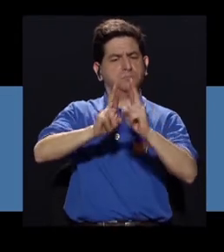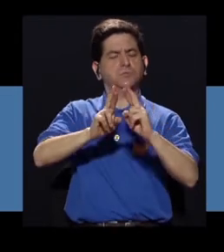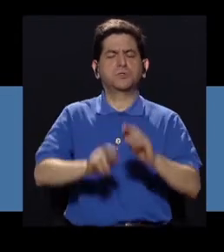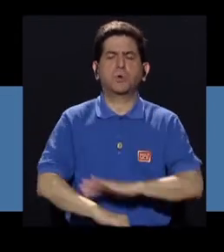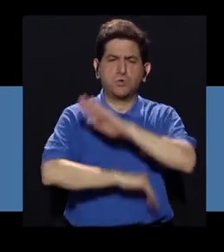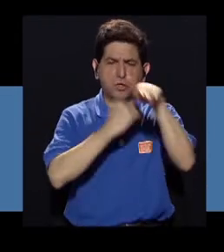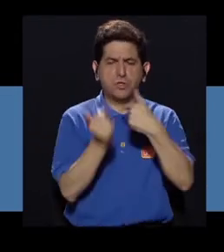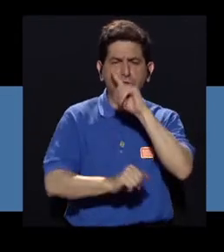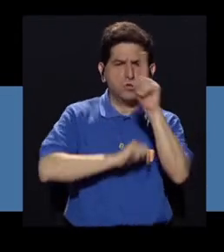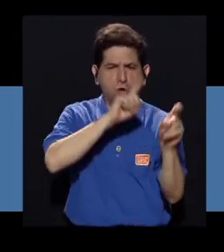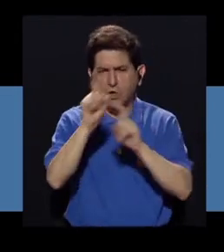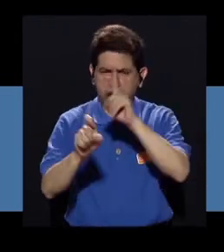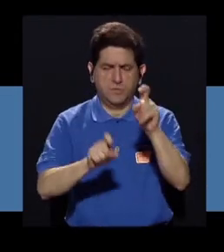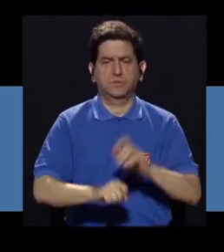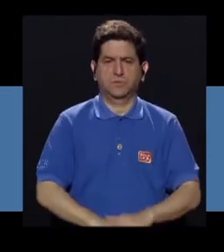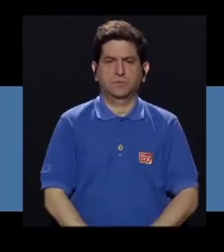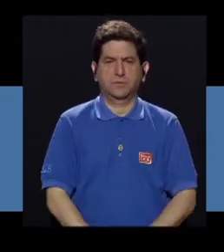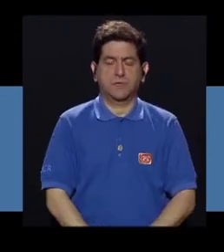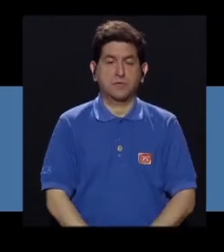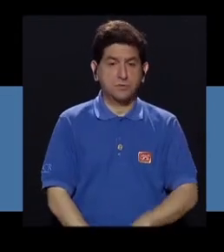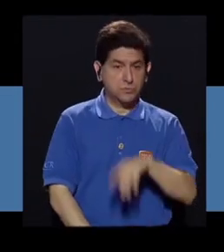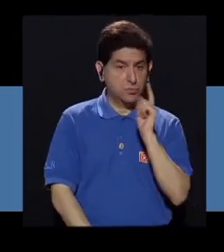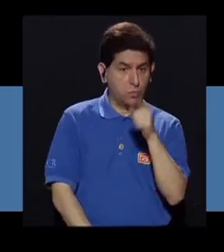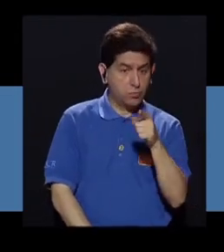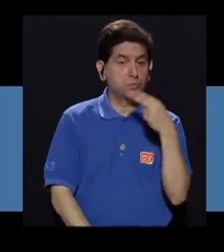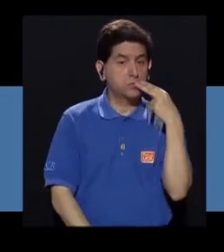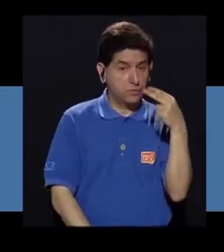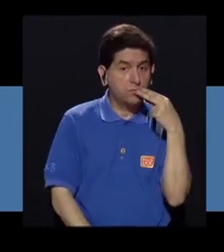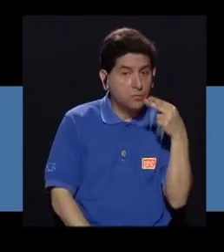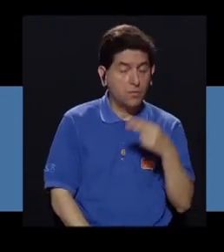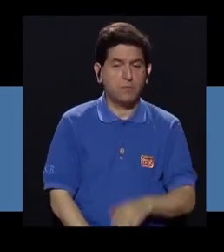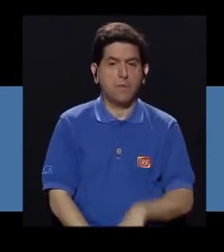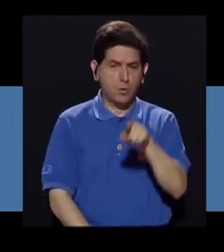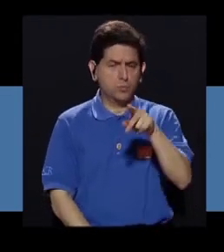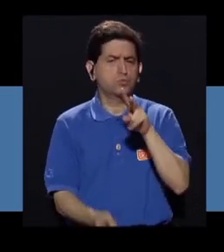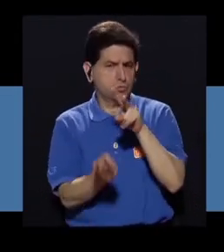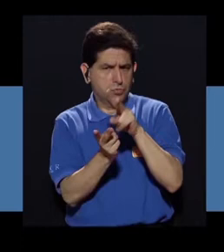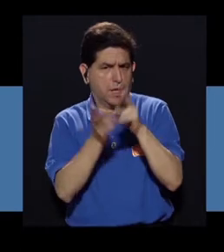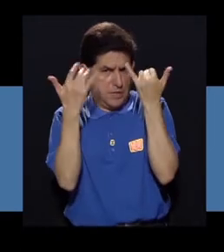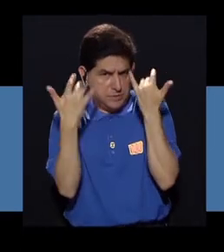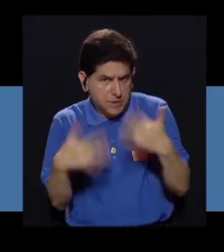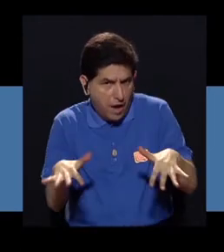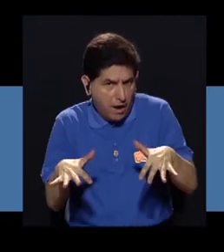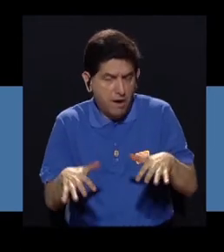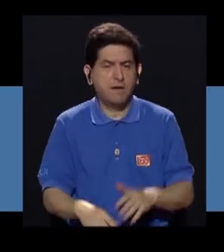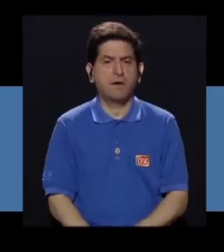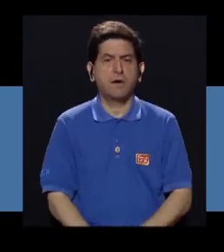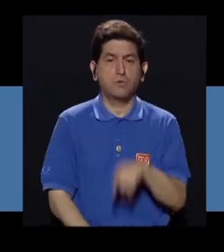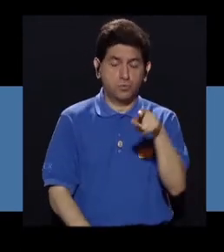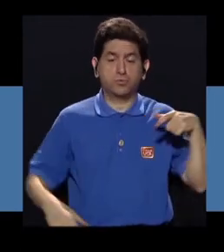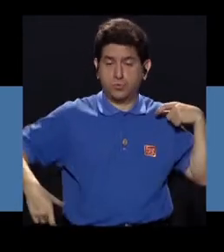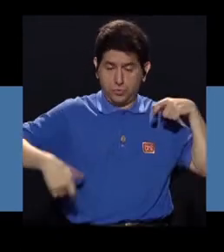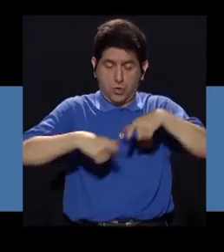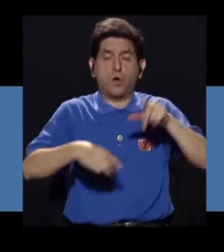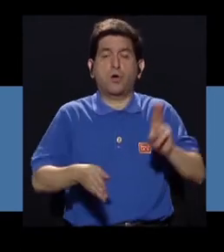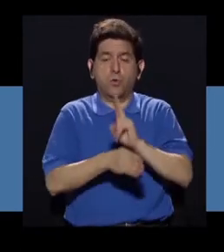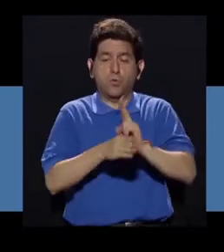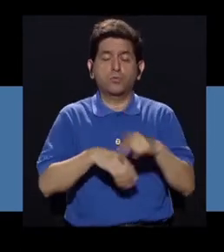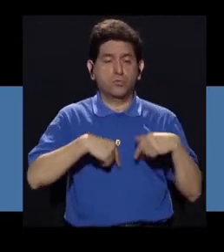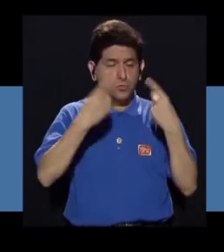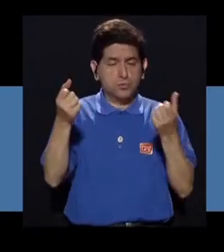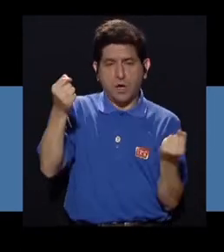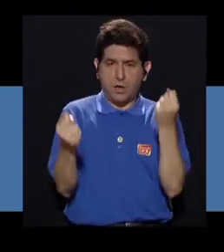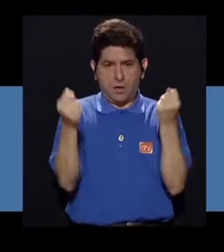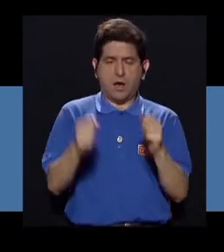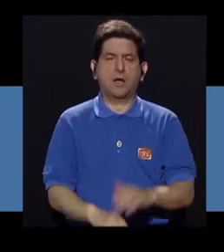yo respondí todas las preguntas que me hicieron, como si usted fuma, ha tenido relaciones sexuales, si usa el cinturón de seguridad